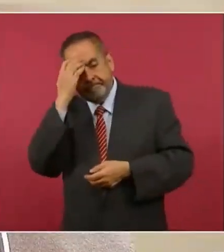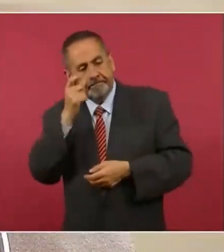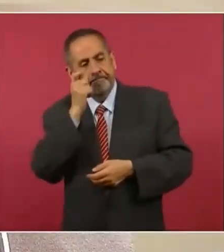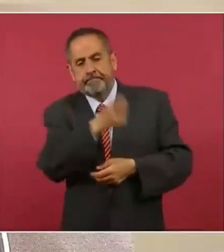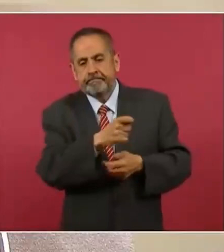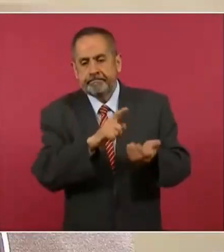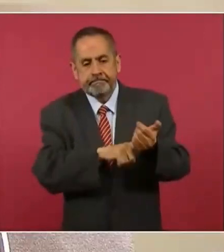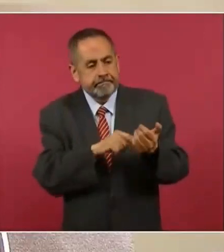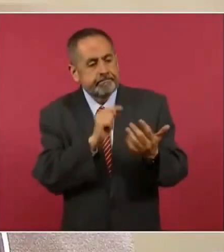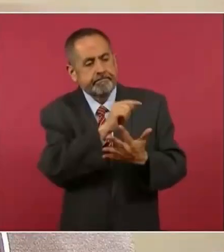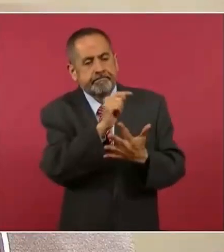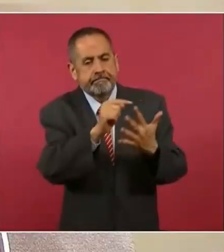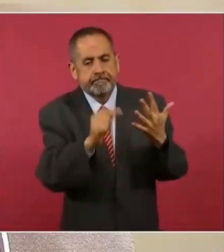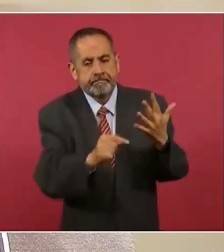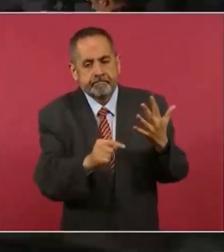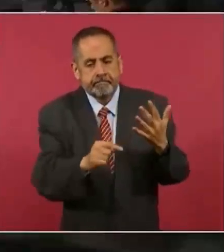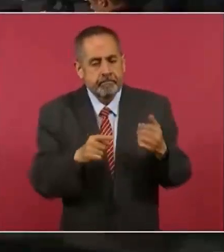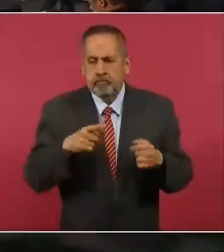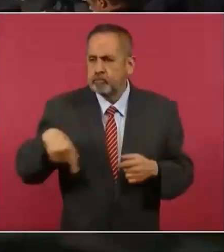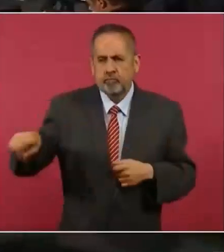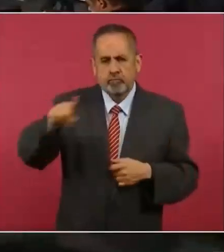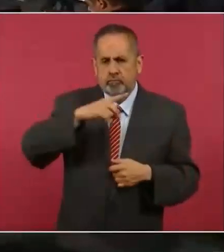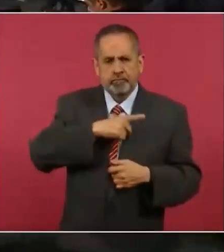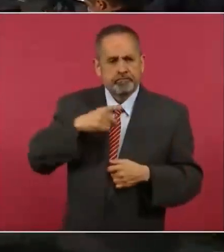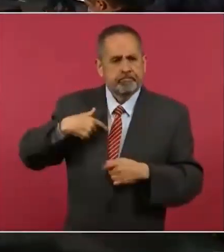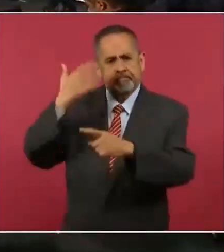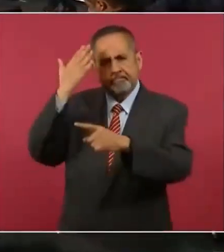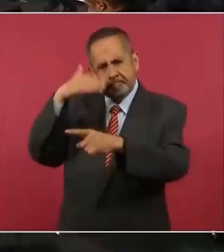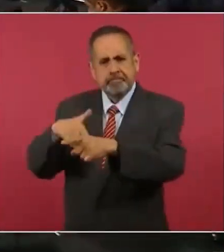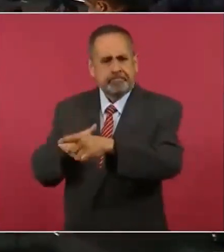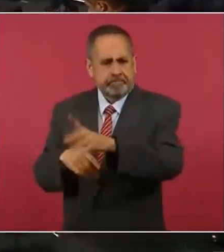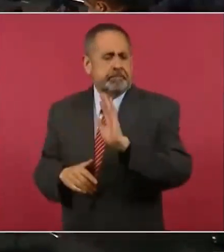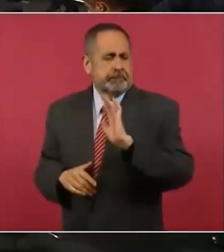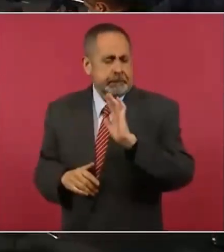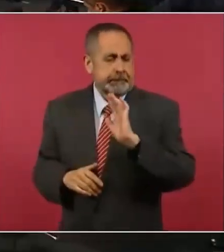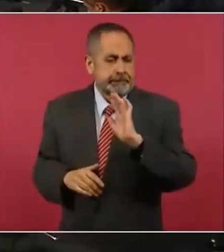colectiva para todos, porque estas cosas